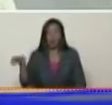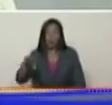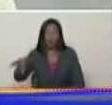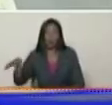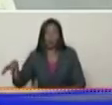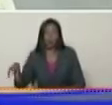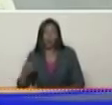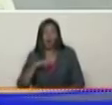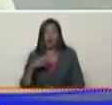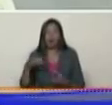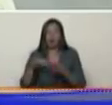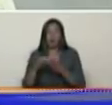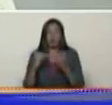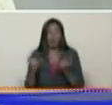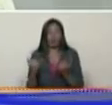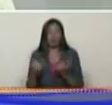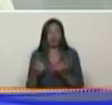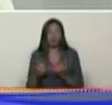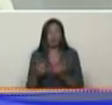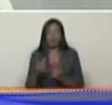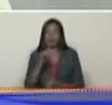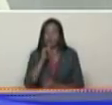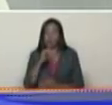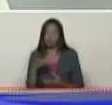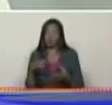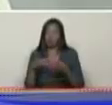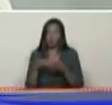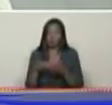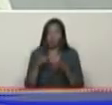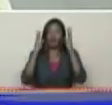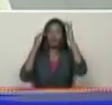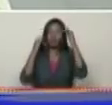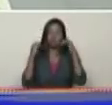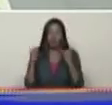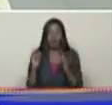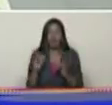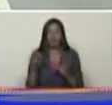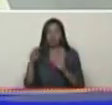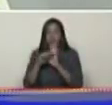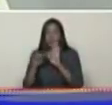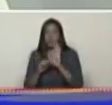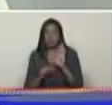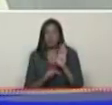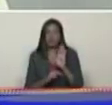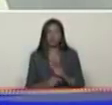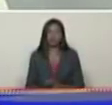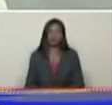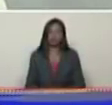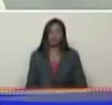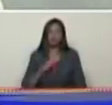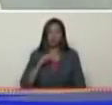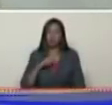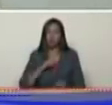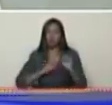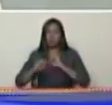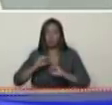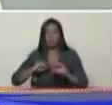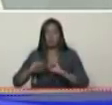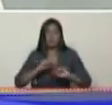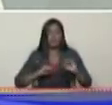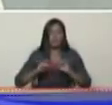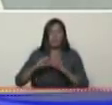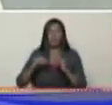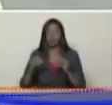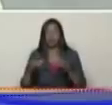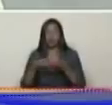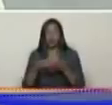el momento que usted está dando esta información, todos están atentos a su lineamiento. Nos hemos distribuido con la reunión de